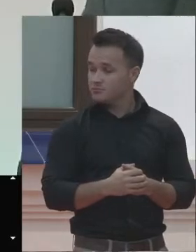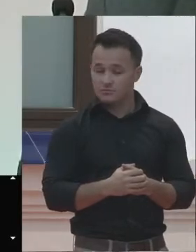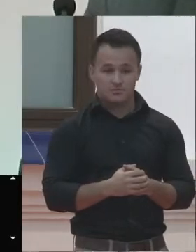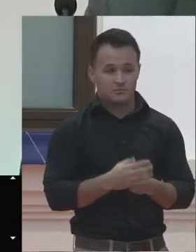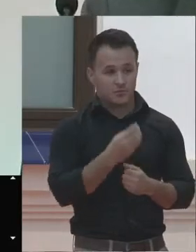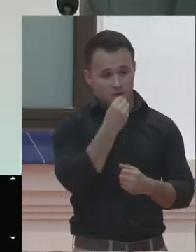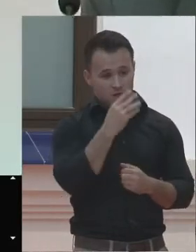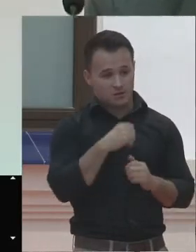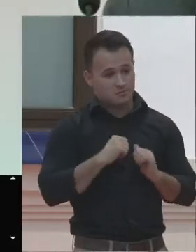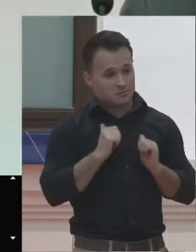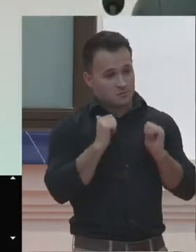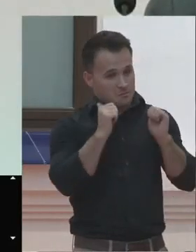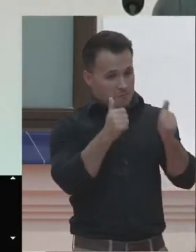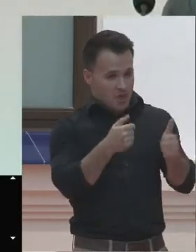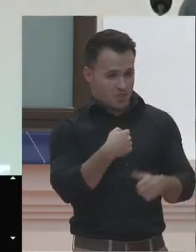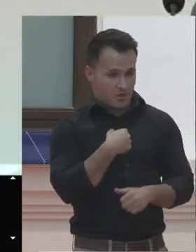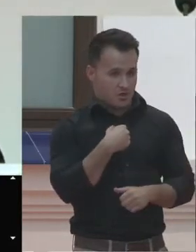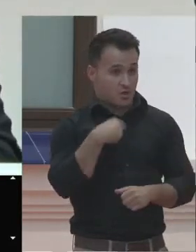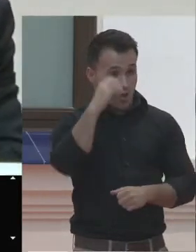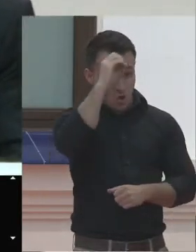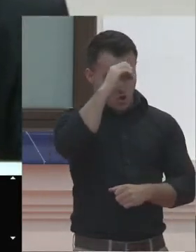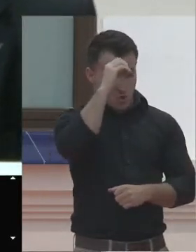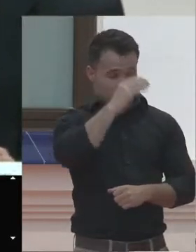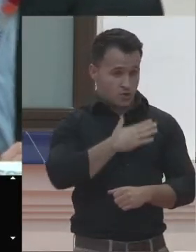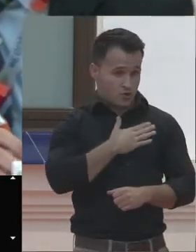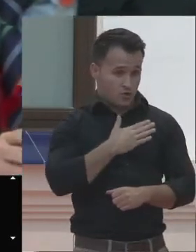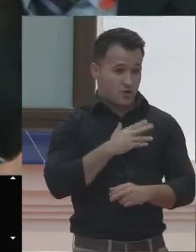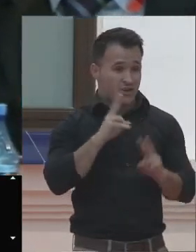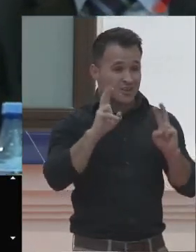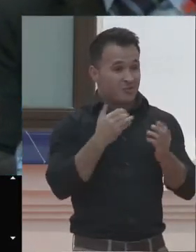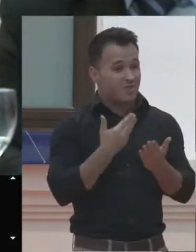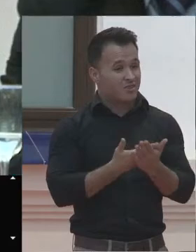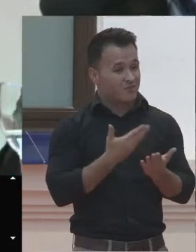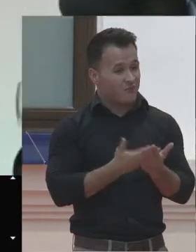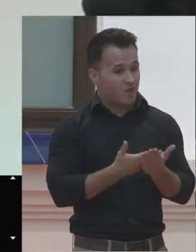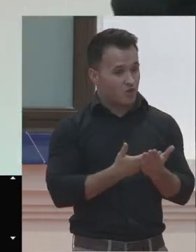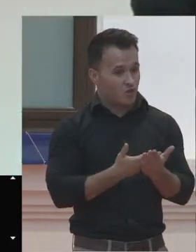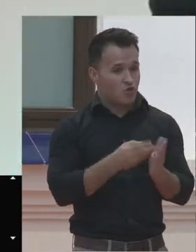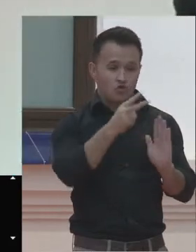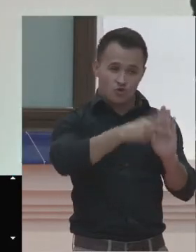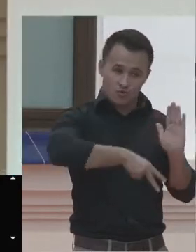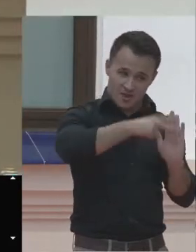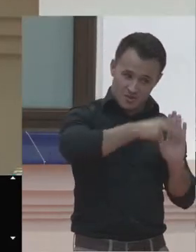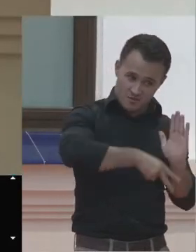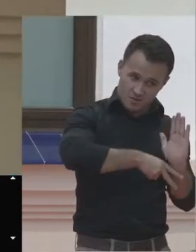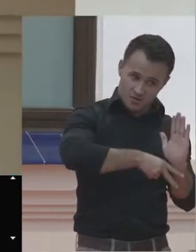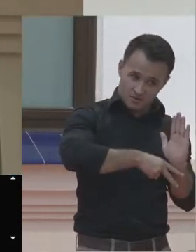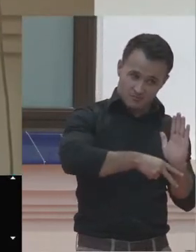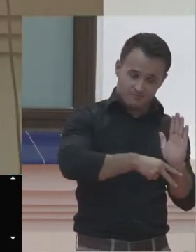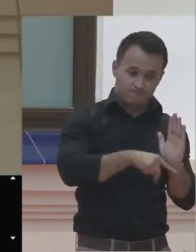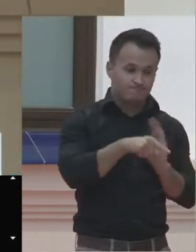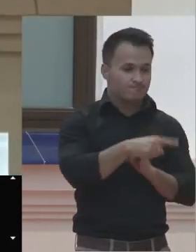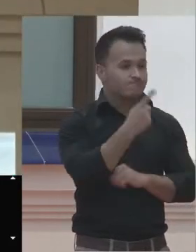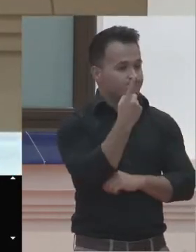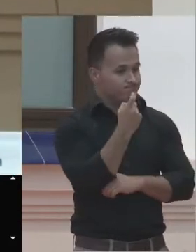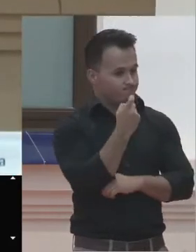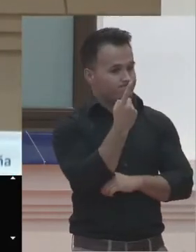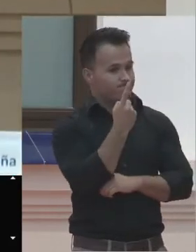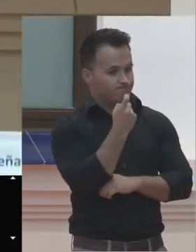Por empezar yo, en mi opinión, el tema de la certificación y las normativas resulta